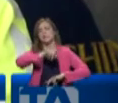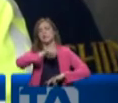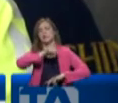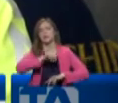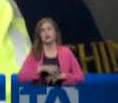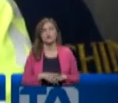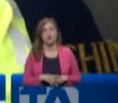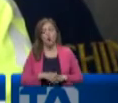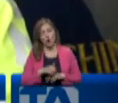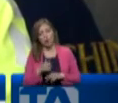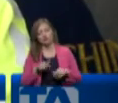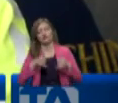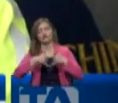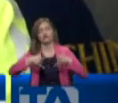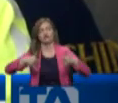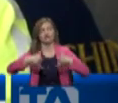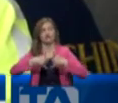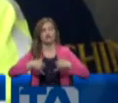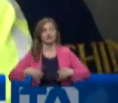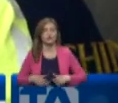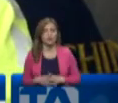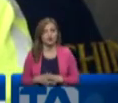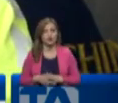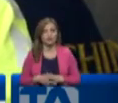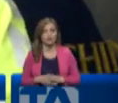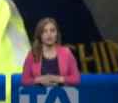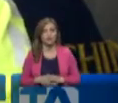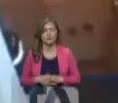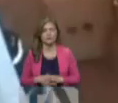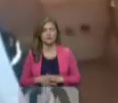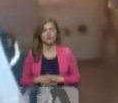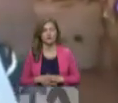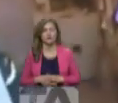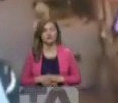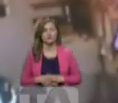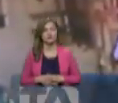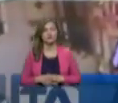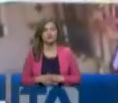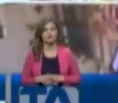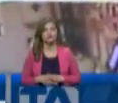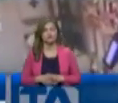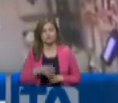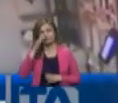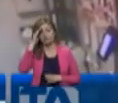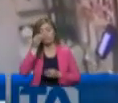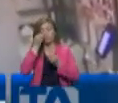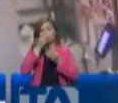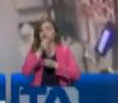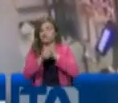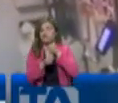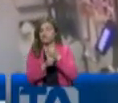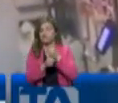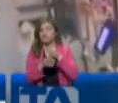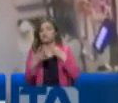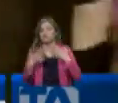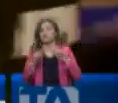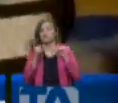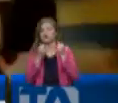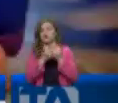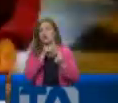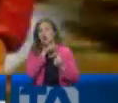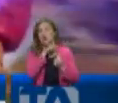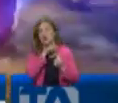armada a otro local o a una unidad económica como esta. Según informaron los gendarmes, en lo que va del año han logrado